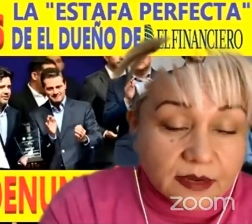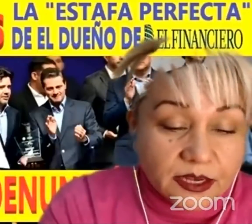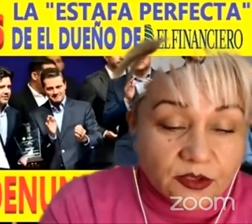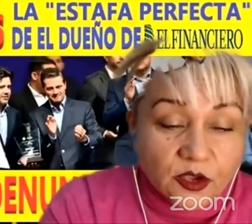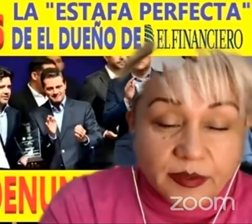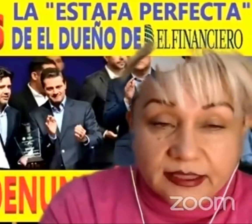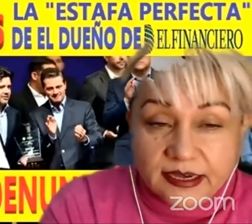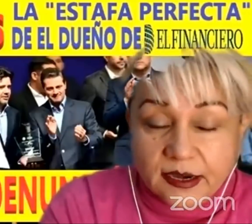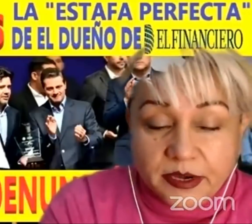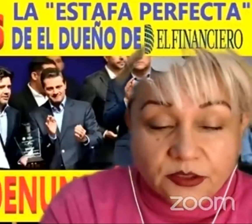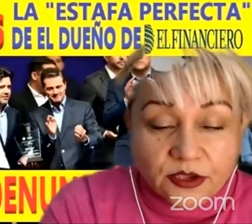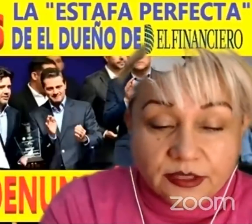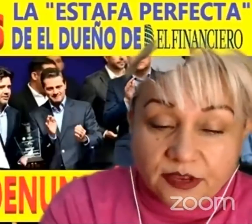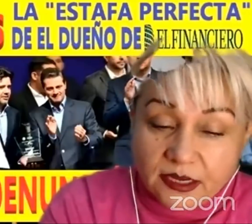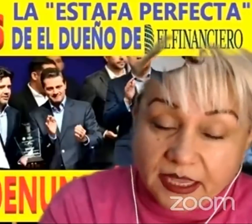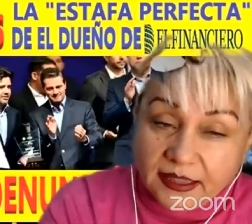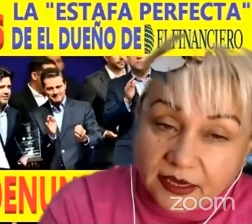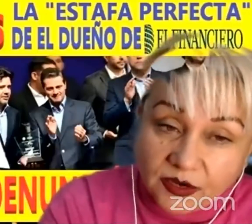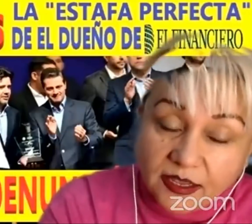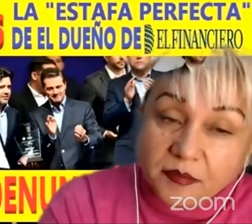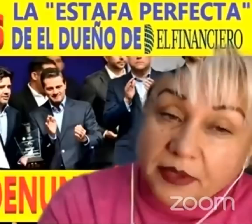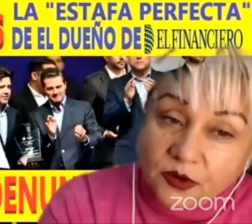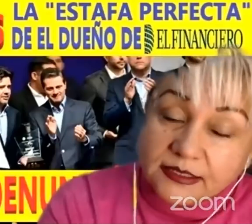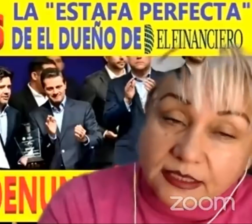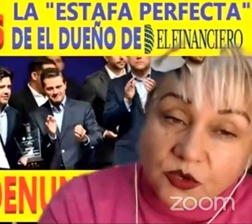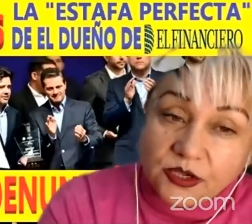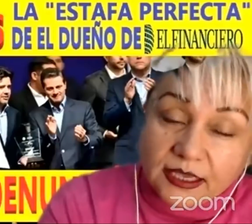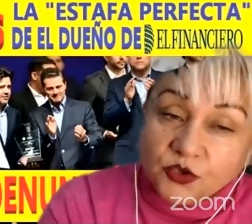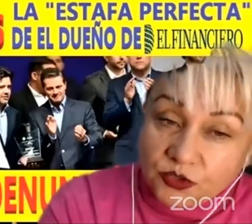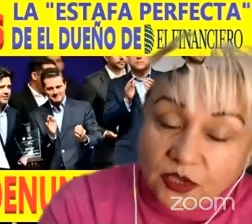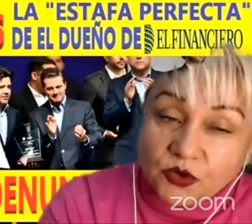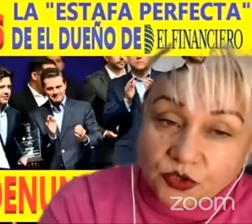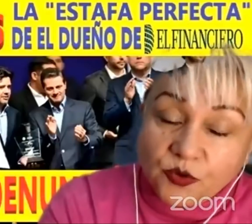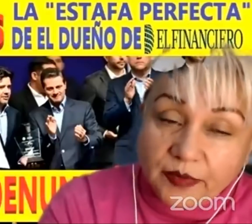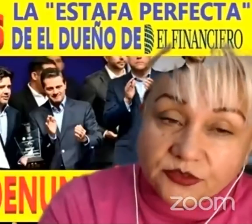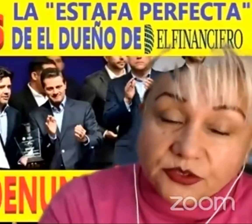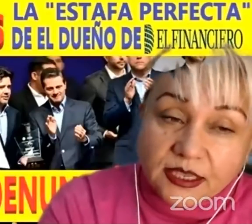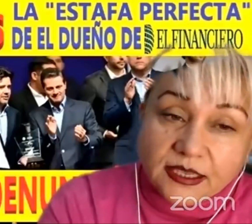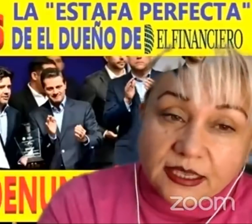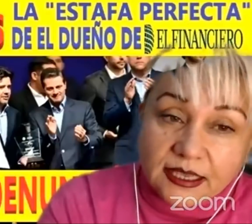sobre el periódico, para adquirir el periódico de Felipe Calderón, pero les digo que yo tengo los